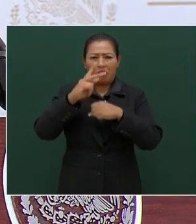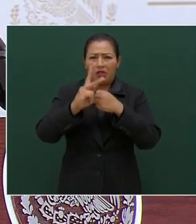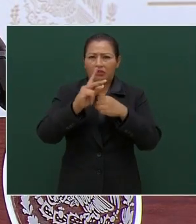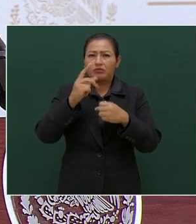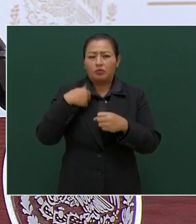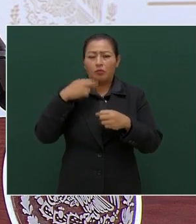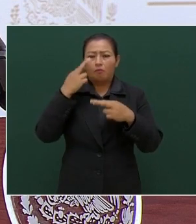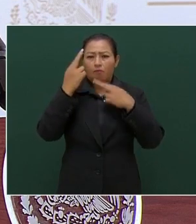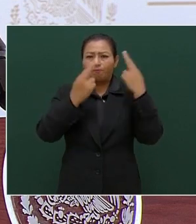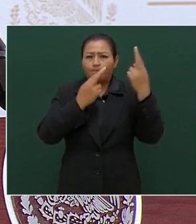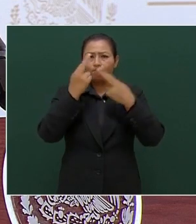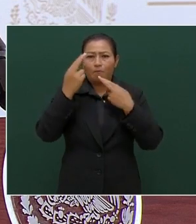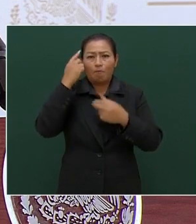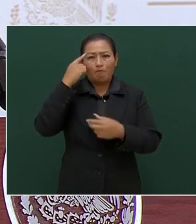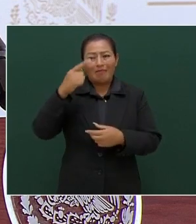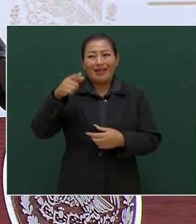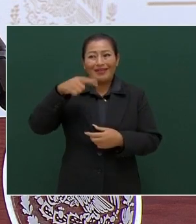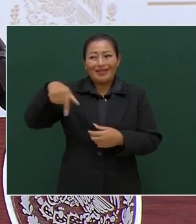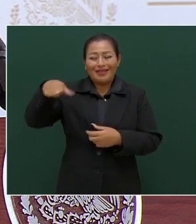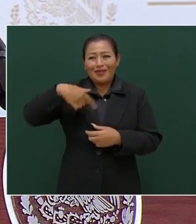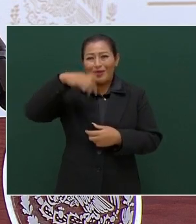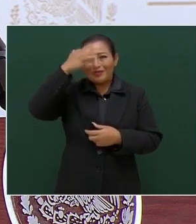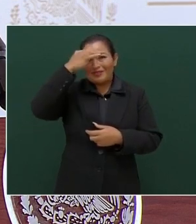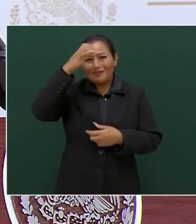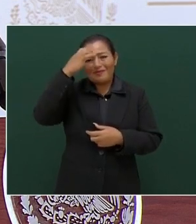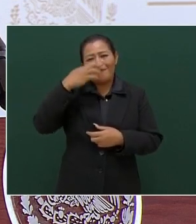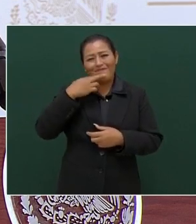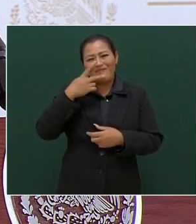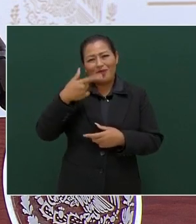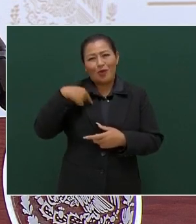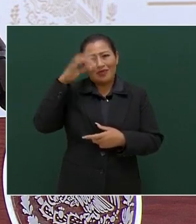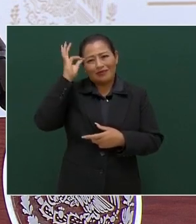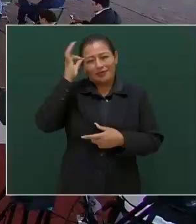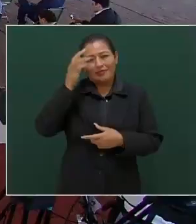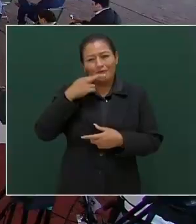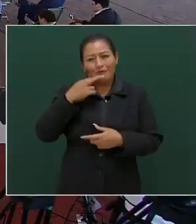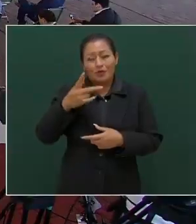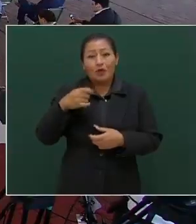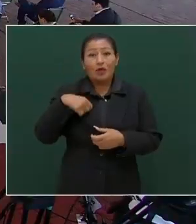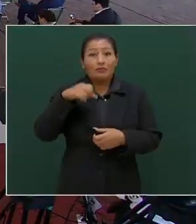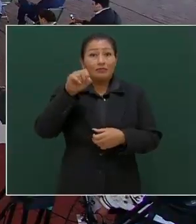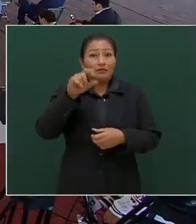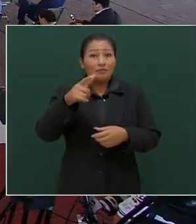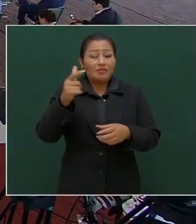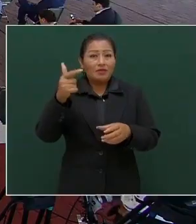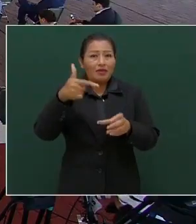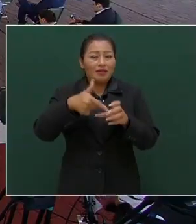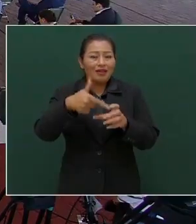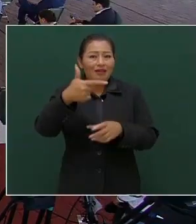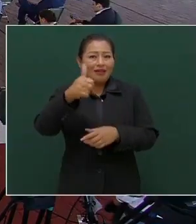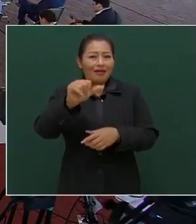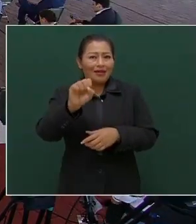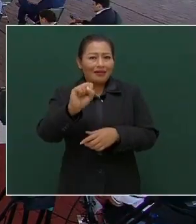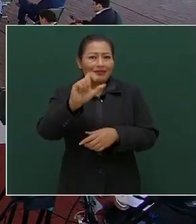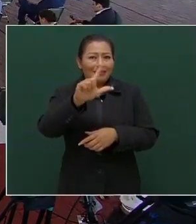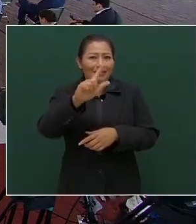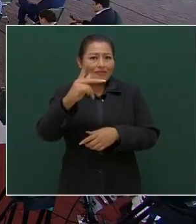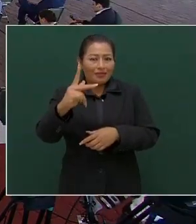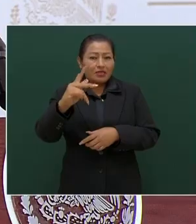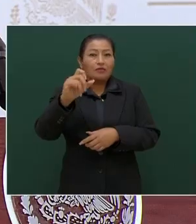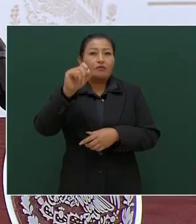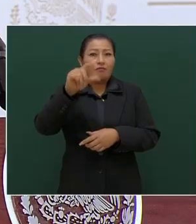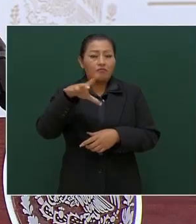para una mejor experiencia del consumidor en las estaciones de servicio. En el caso del gas LP, el precio de